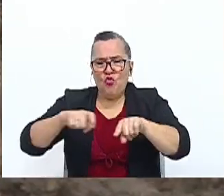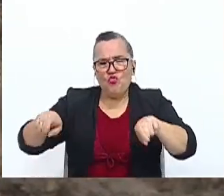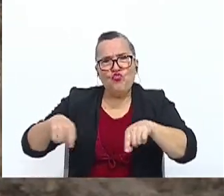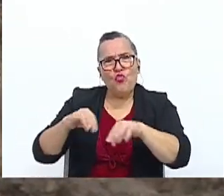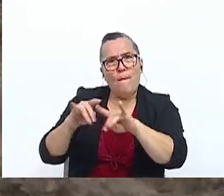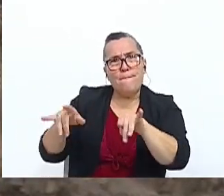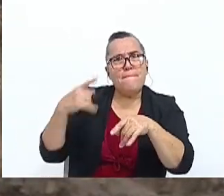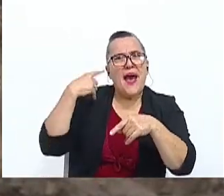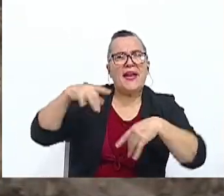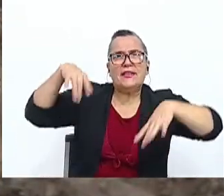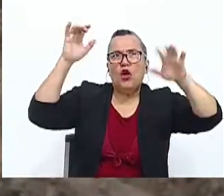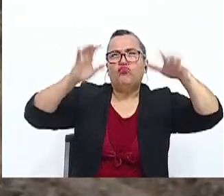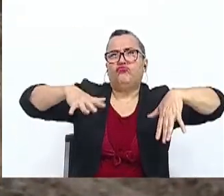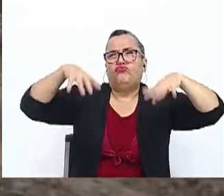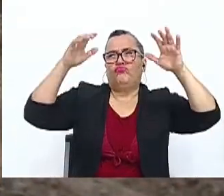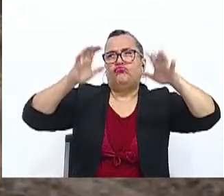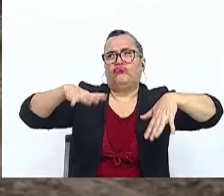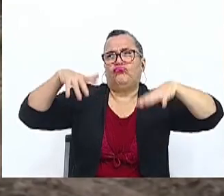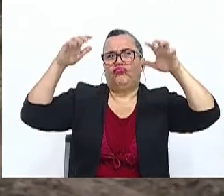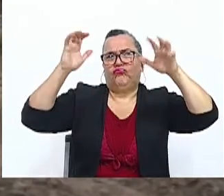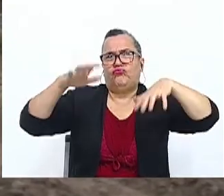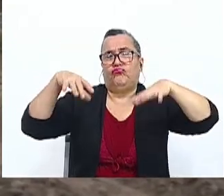un aguacero.